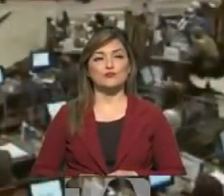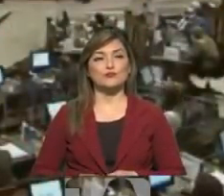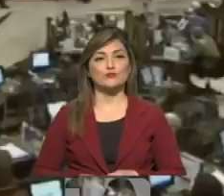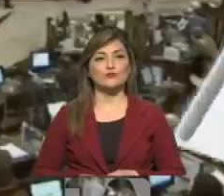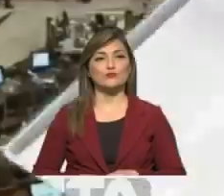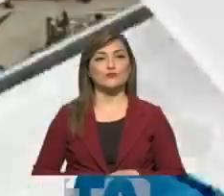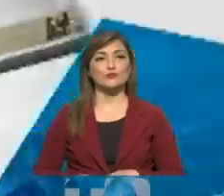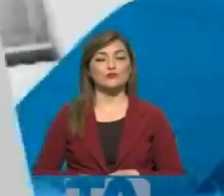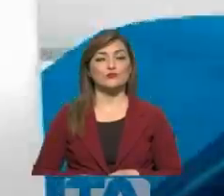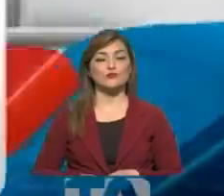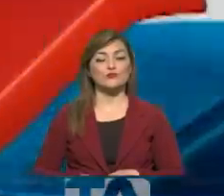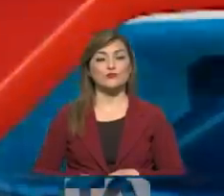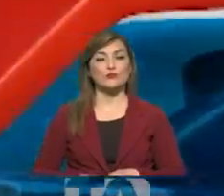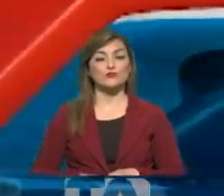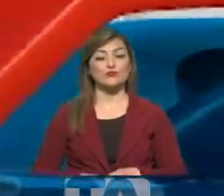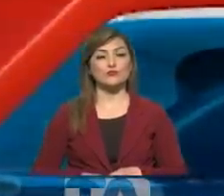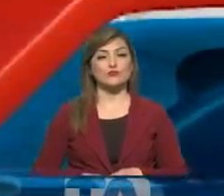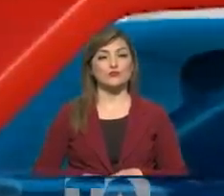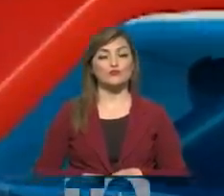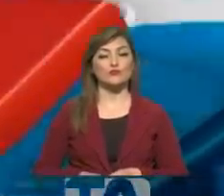horas.